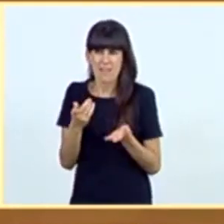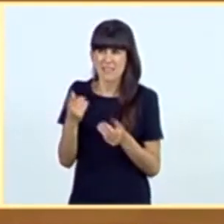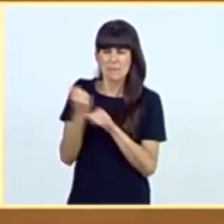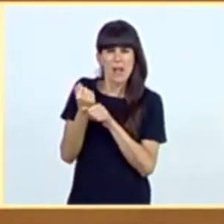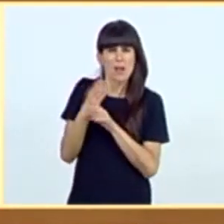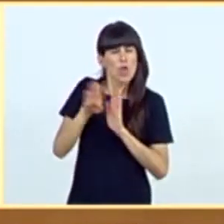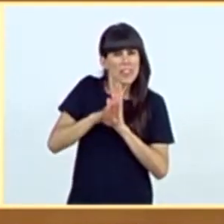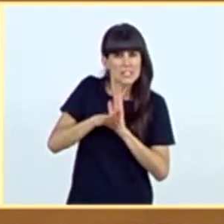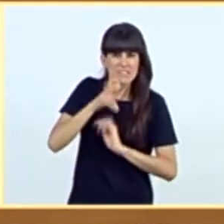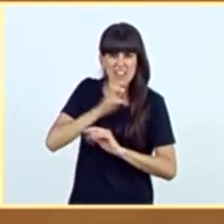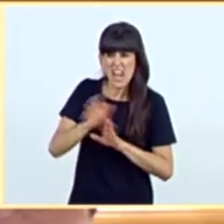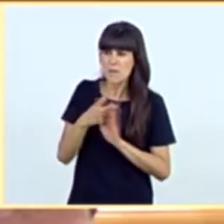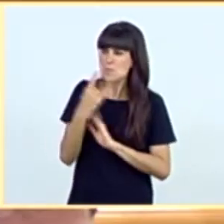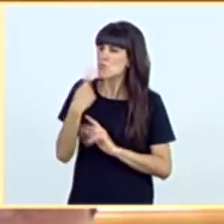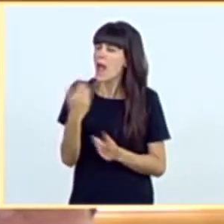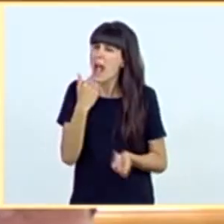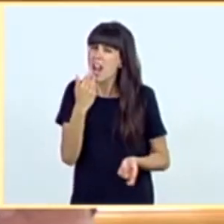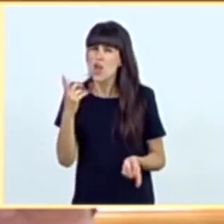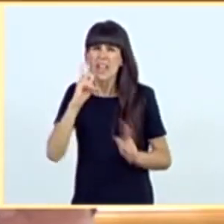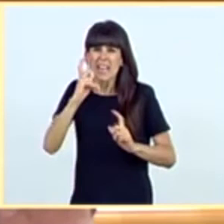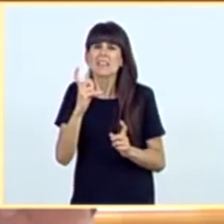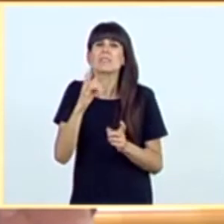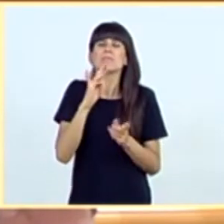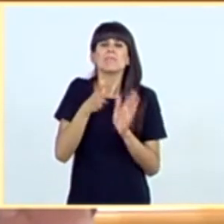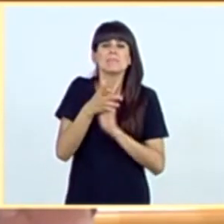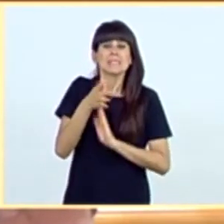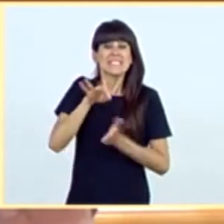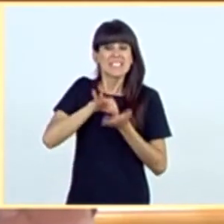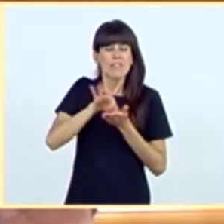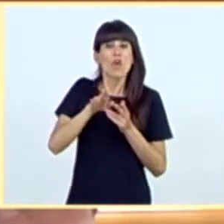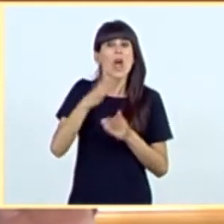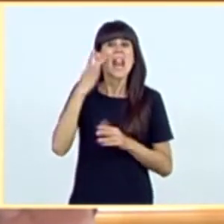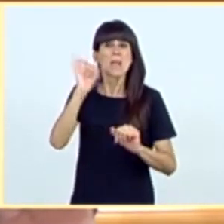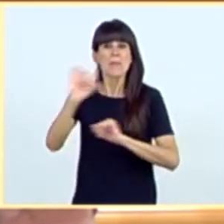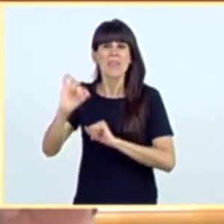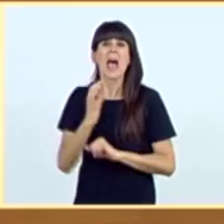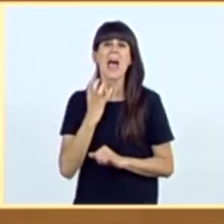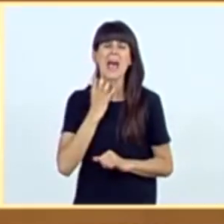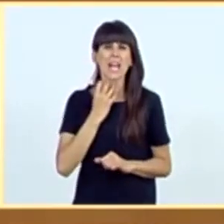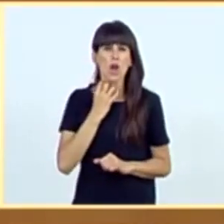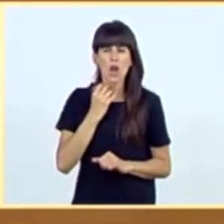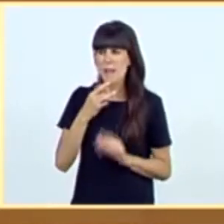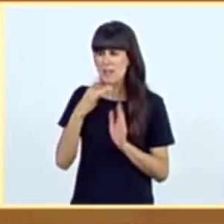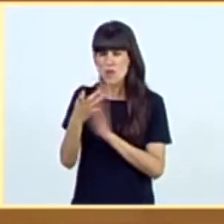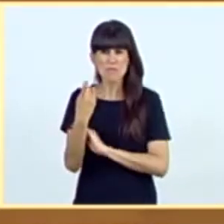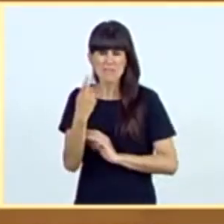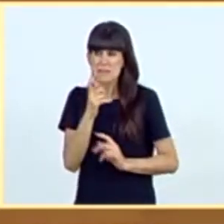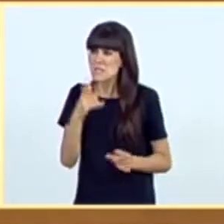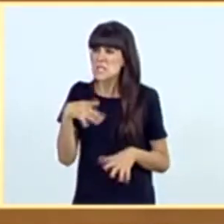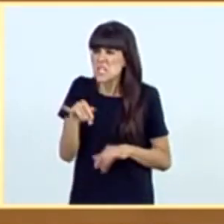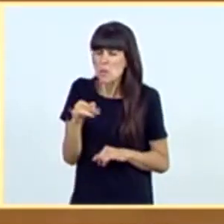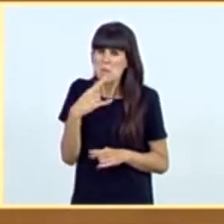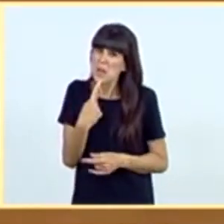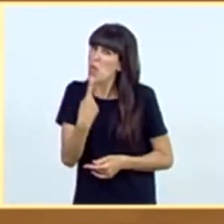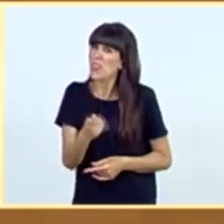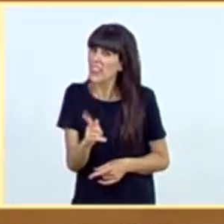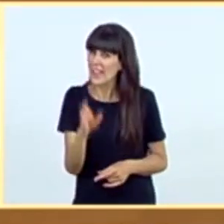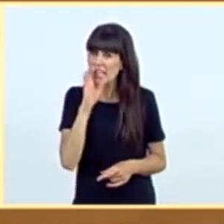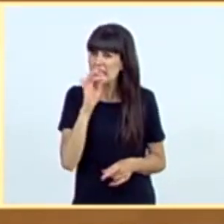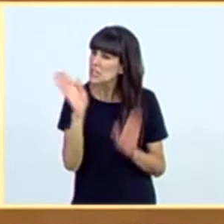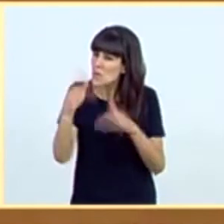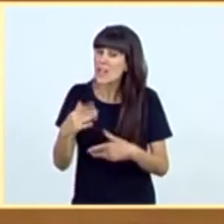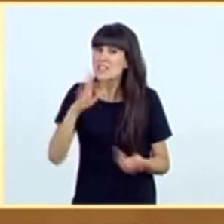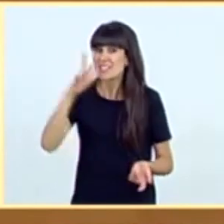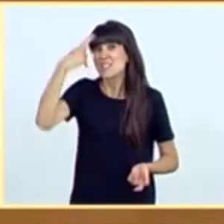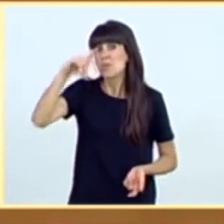palabra del intento de privatizar el servicio de limpieza del Hospital Gregorio Marañón, ni una palabra. ¿Y saben por qué?